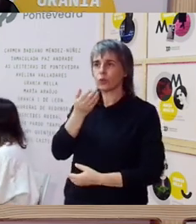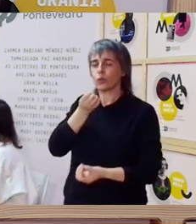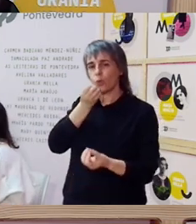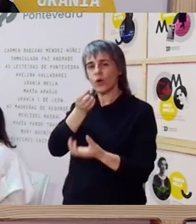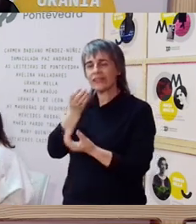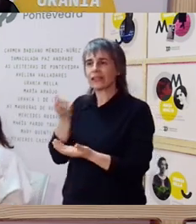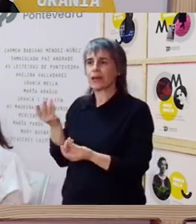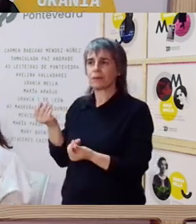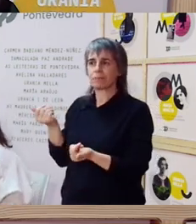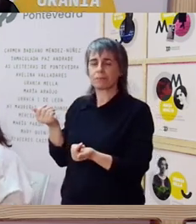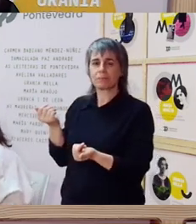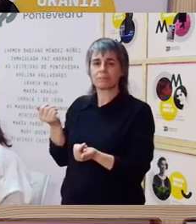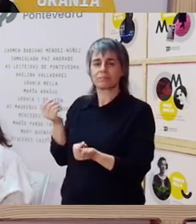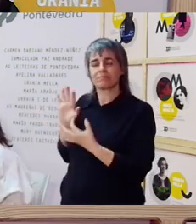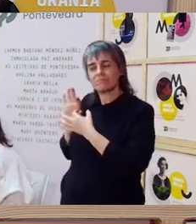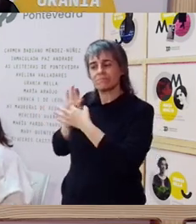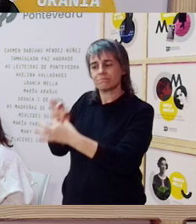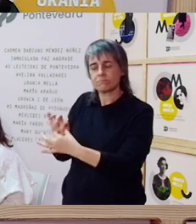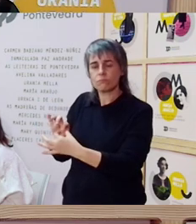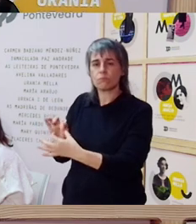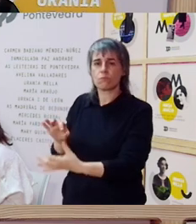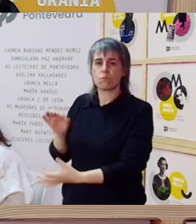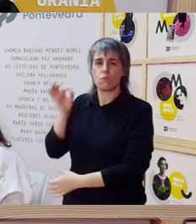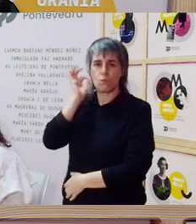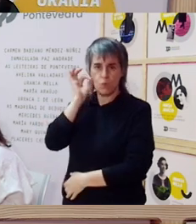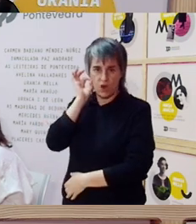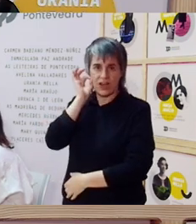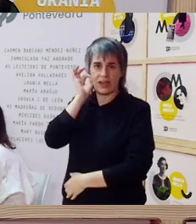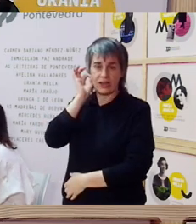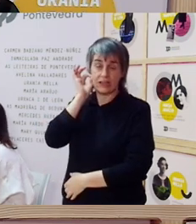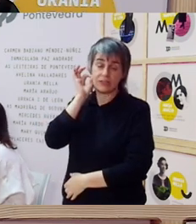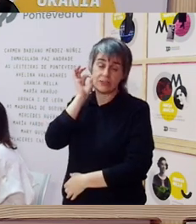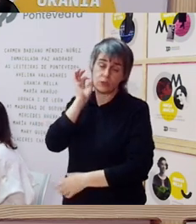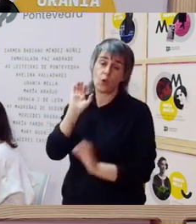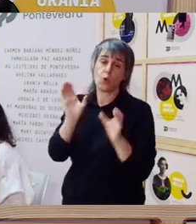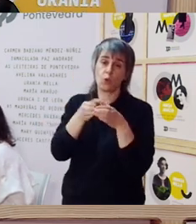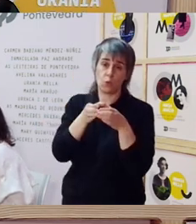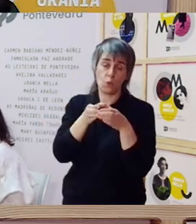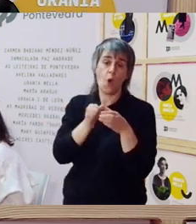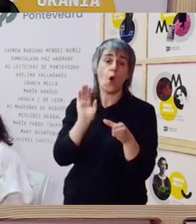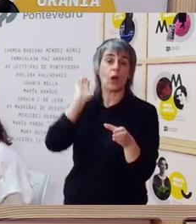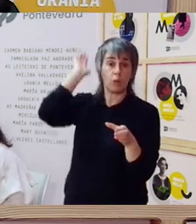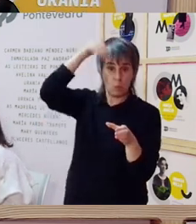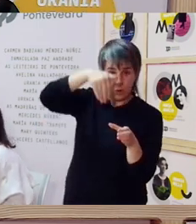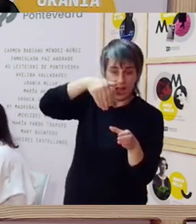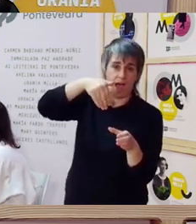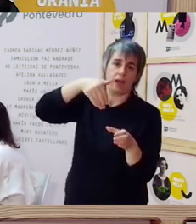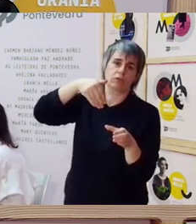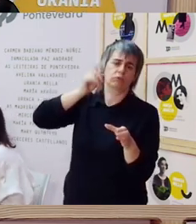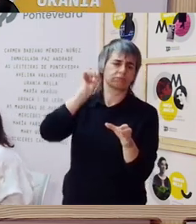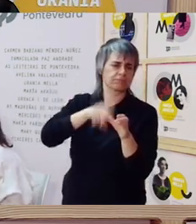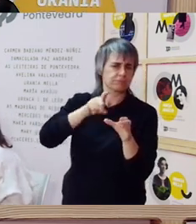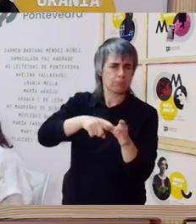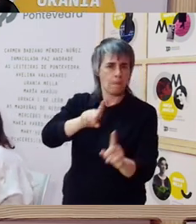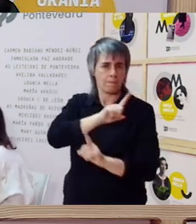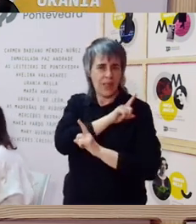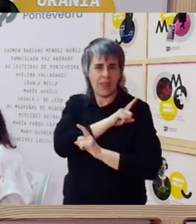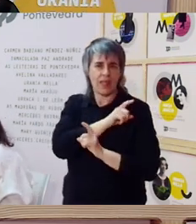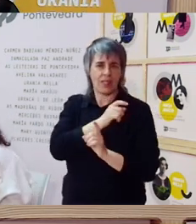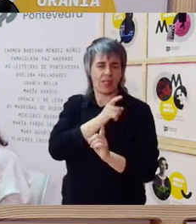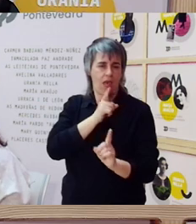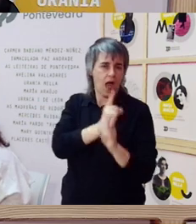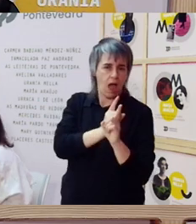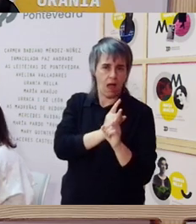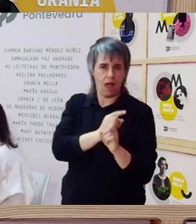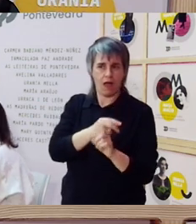con respecto ás mulleres do bando republicano, non? E as milicianas, as que loitaron, sí,